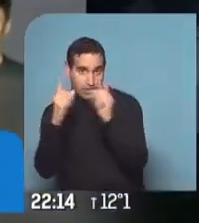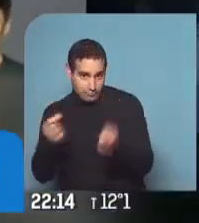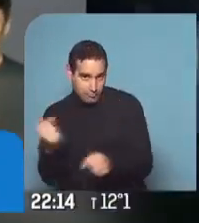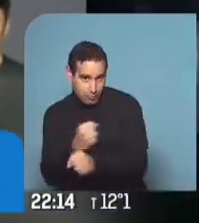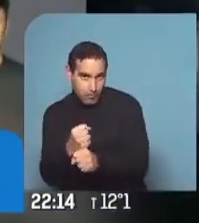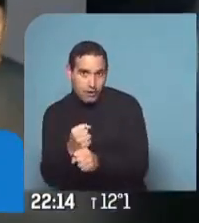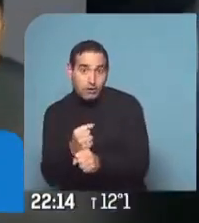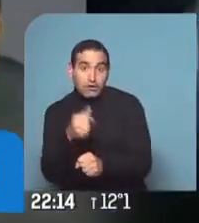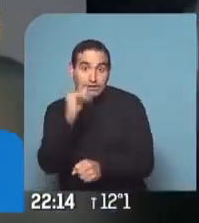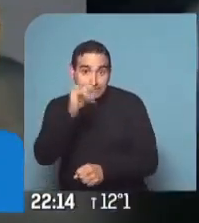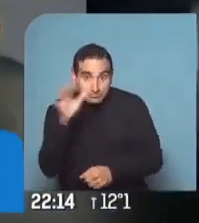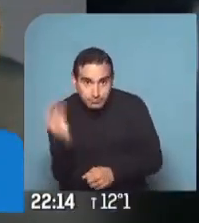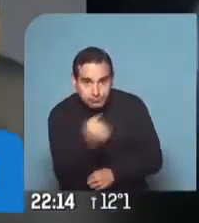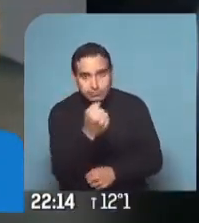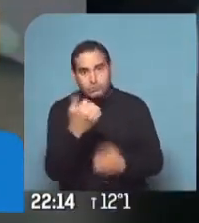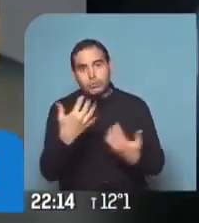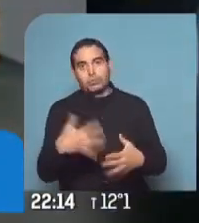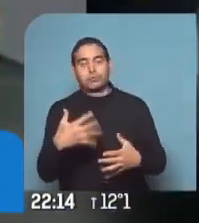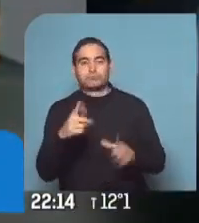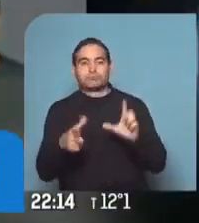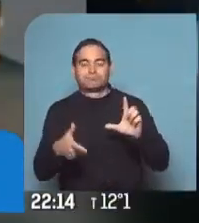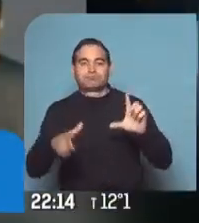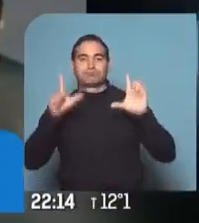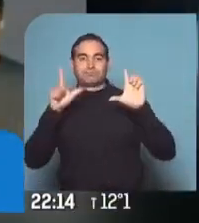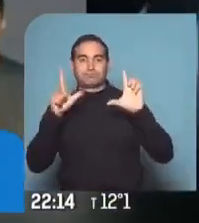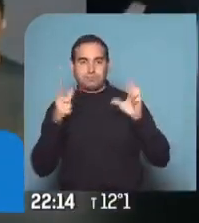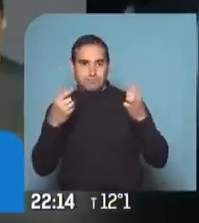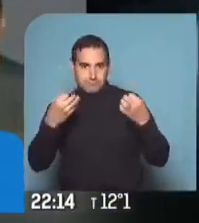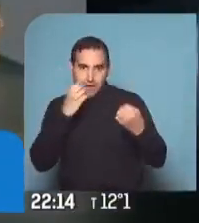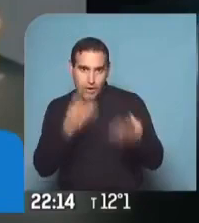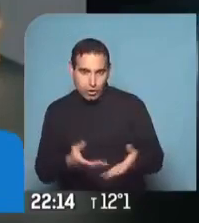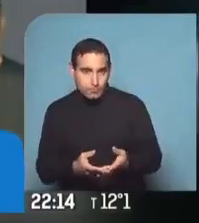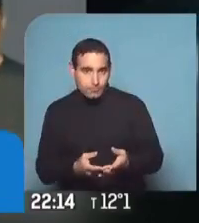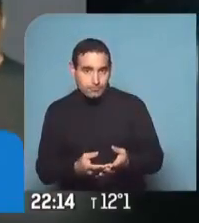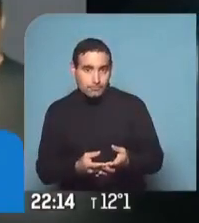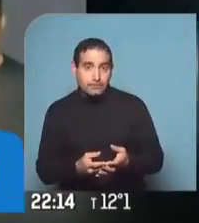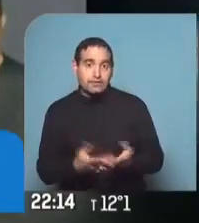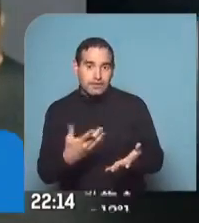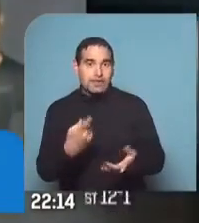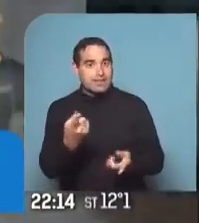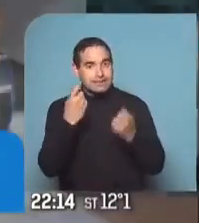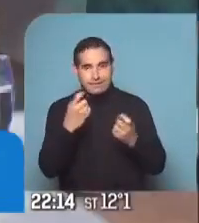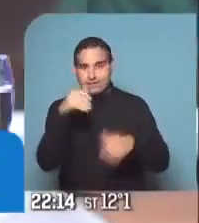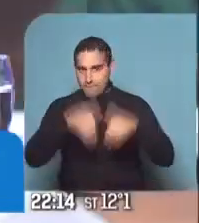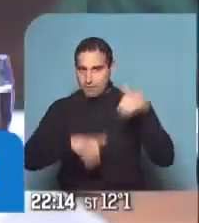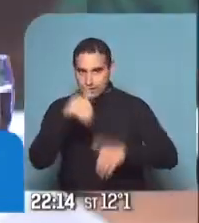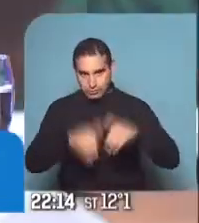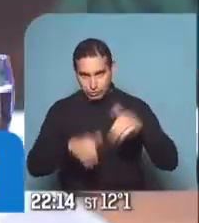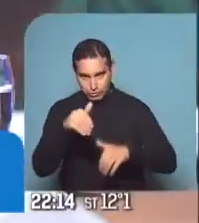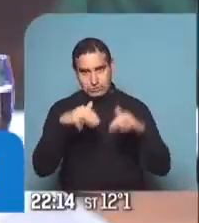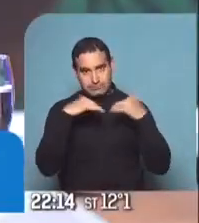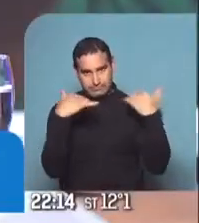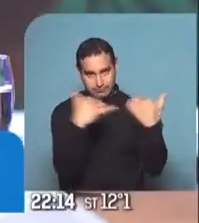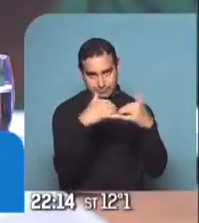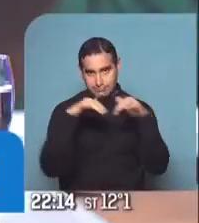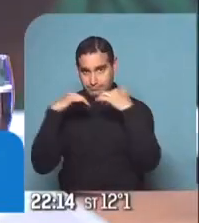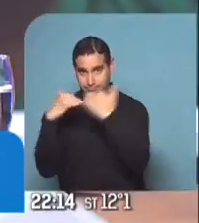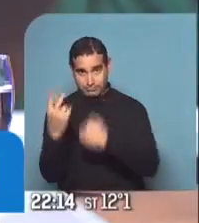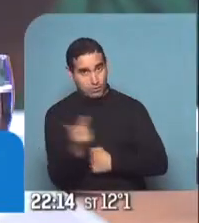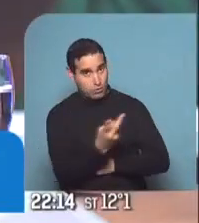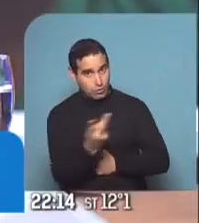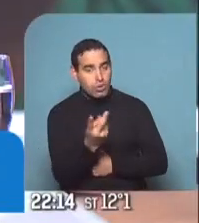de marcar un quiebre en esta inercia que venimos mencionando. Que requiere los 3/5 de las cámaras y que también puede tener